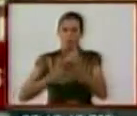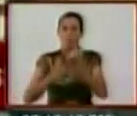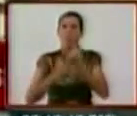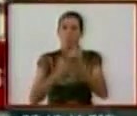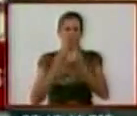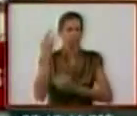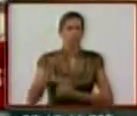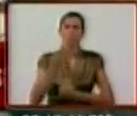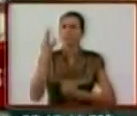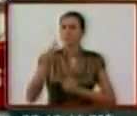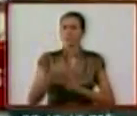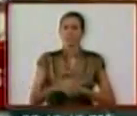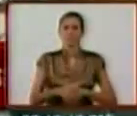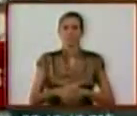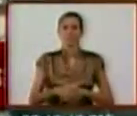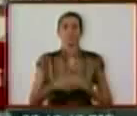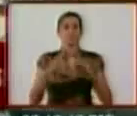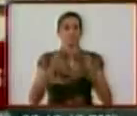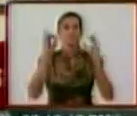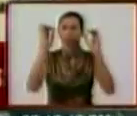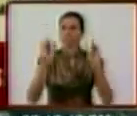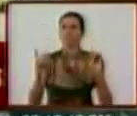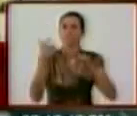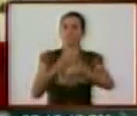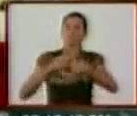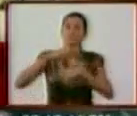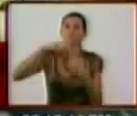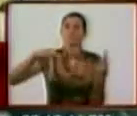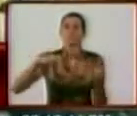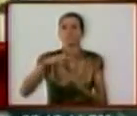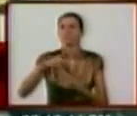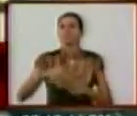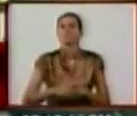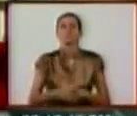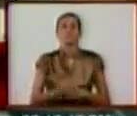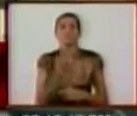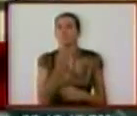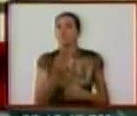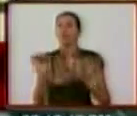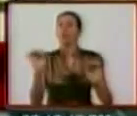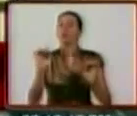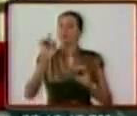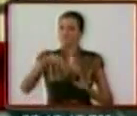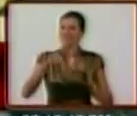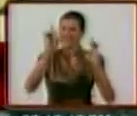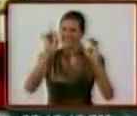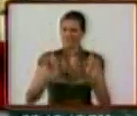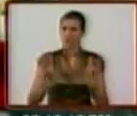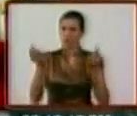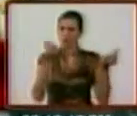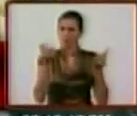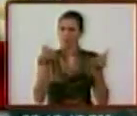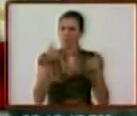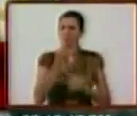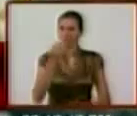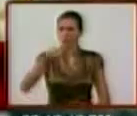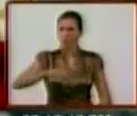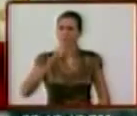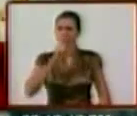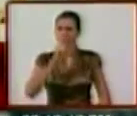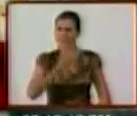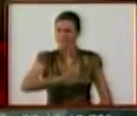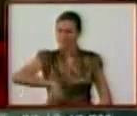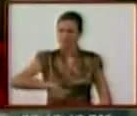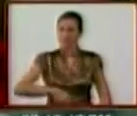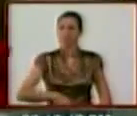apoyará todas las acciones que el gobierno revolucionario implemente y a su vez estas medidas económicas que el presidente de la República ha